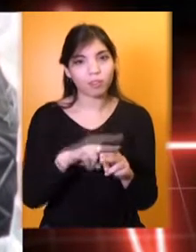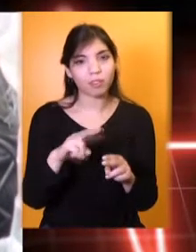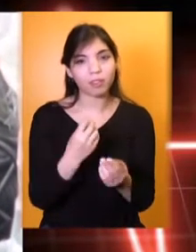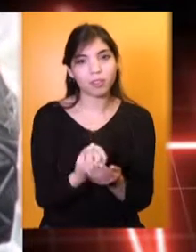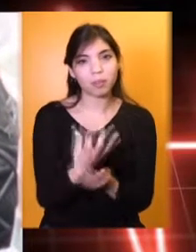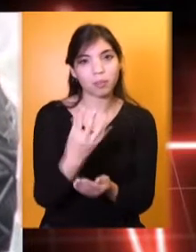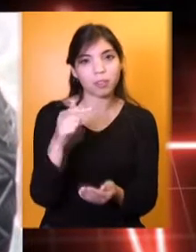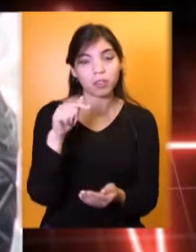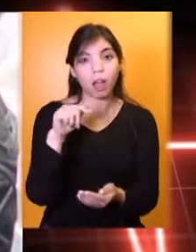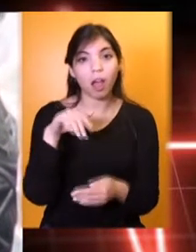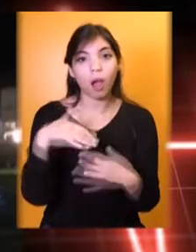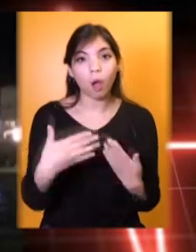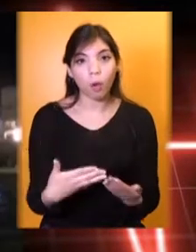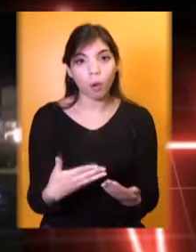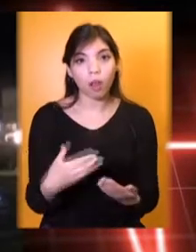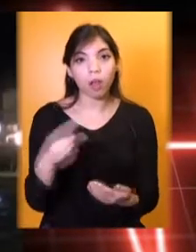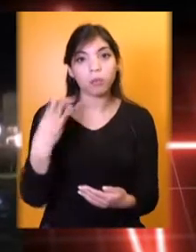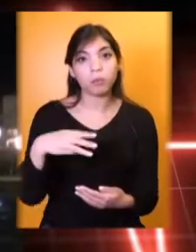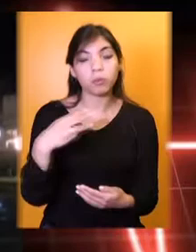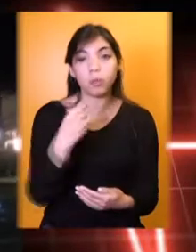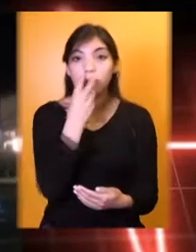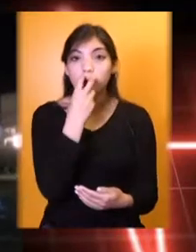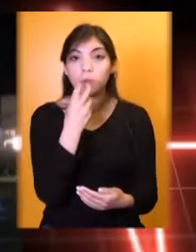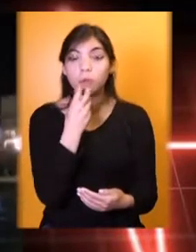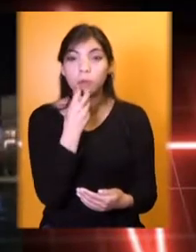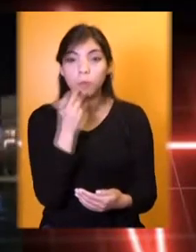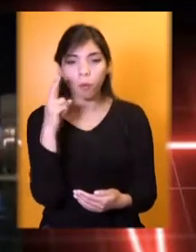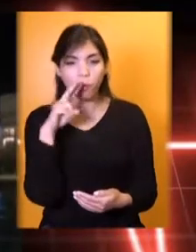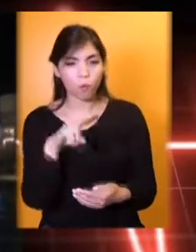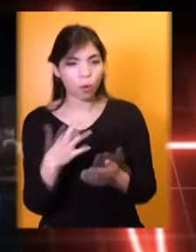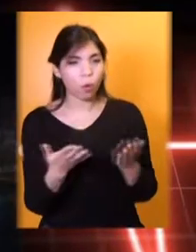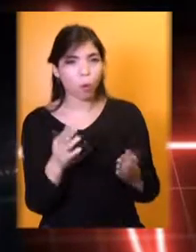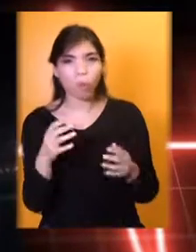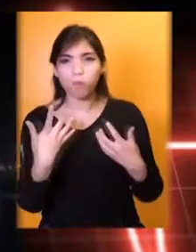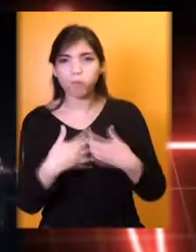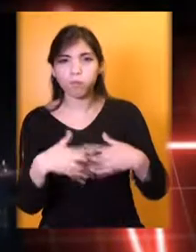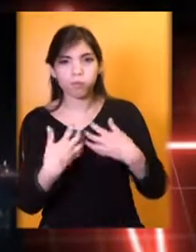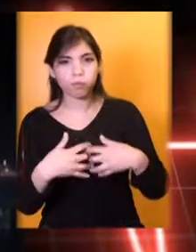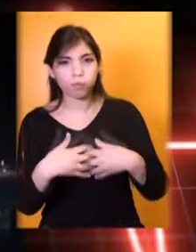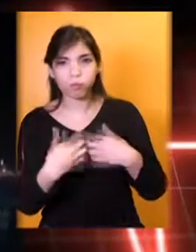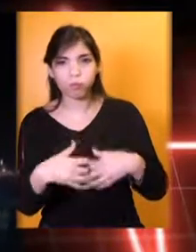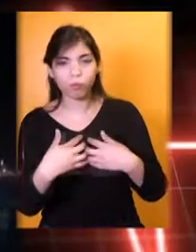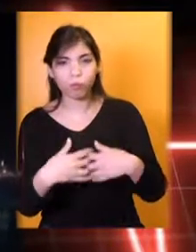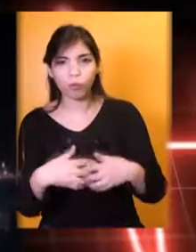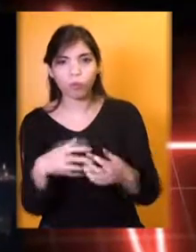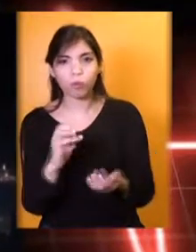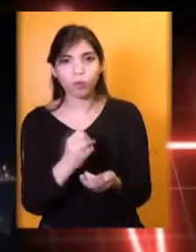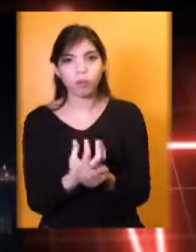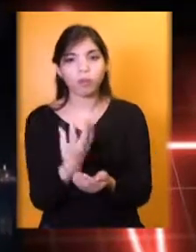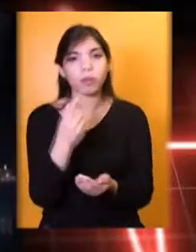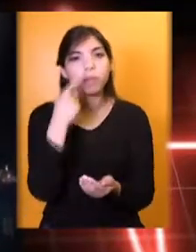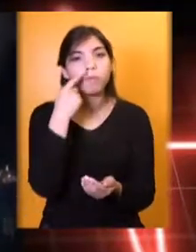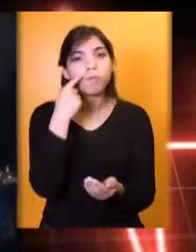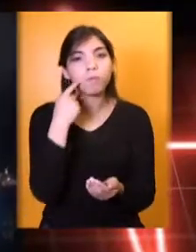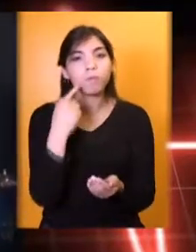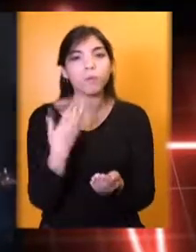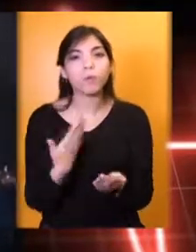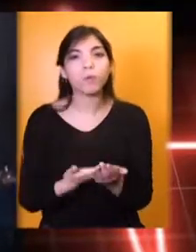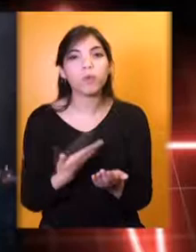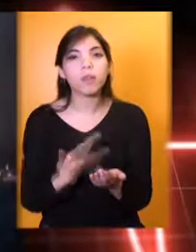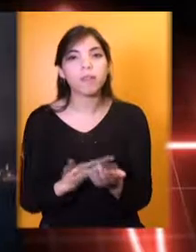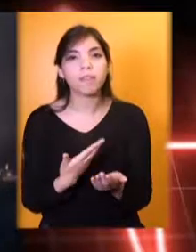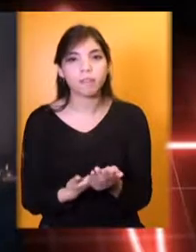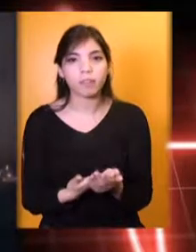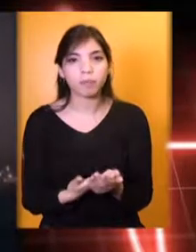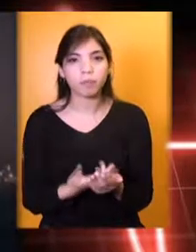el sábado, la Municipalidad de Puerto Montt realizó una prueba general de la fuente en la que los medios de comunicación locales fueron invitados para ver